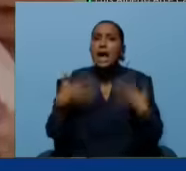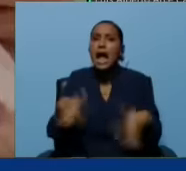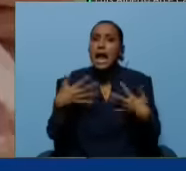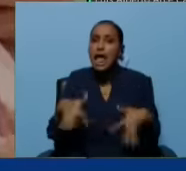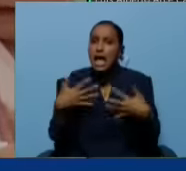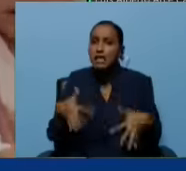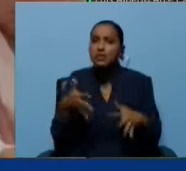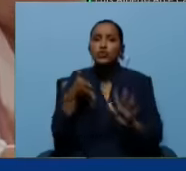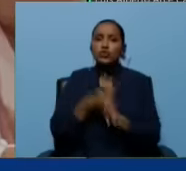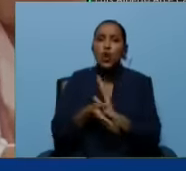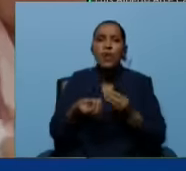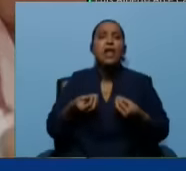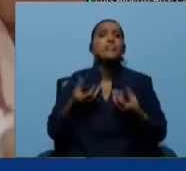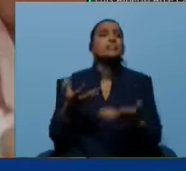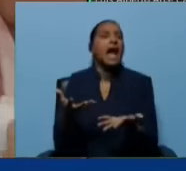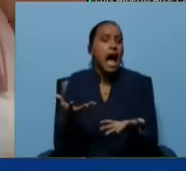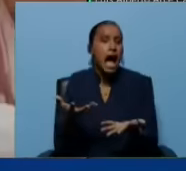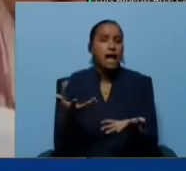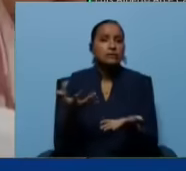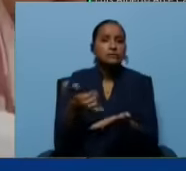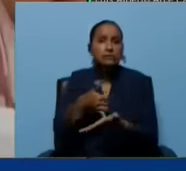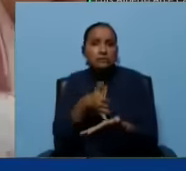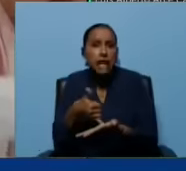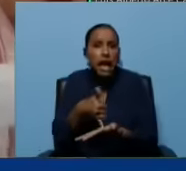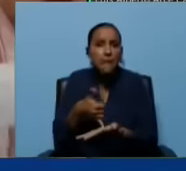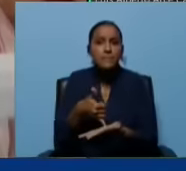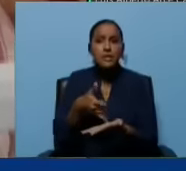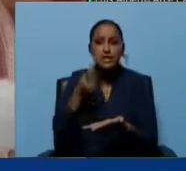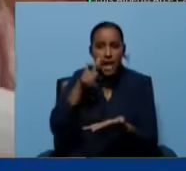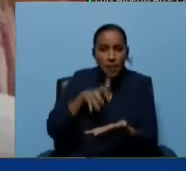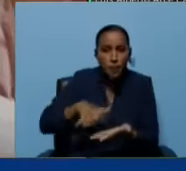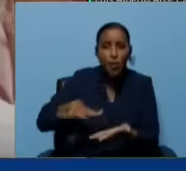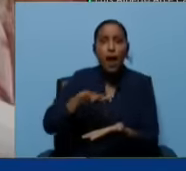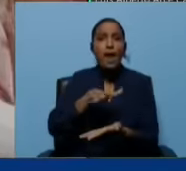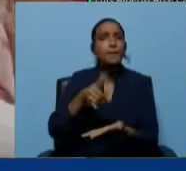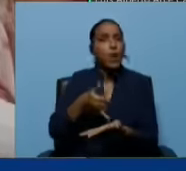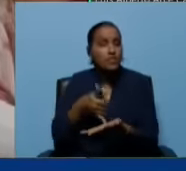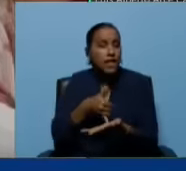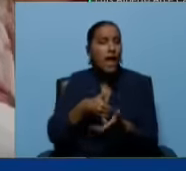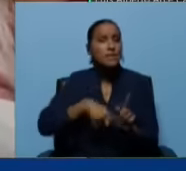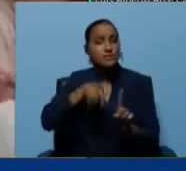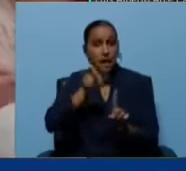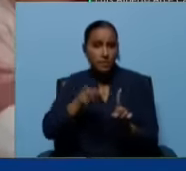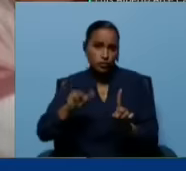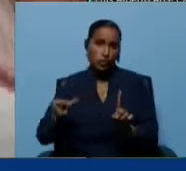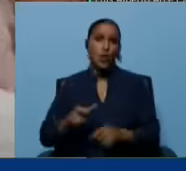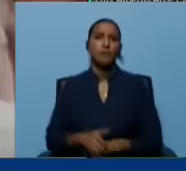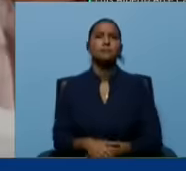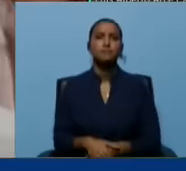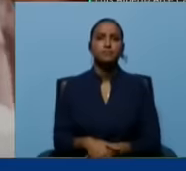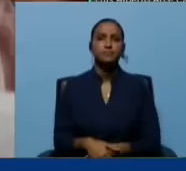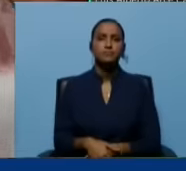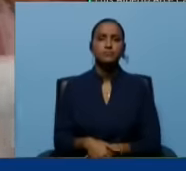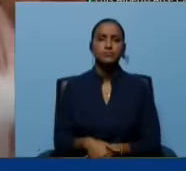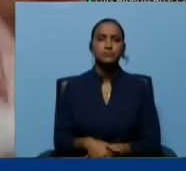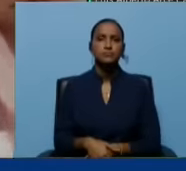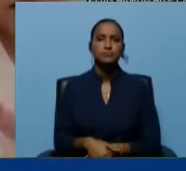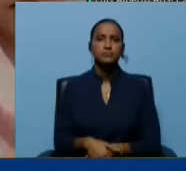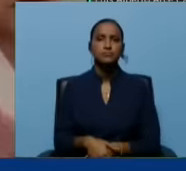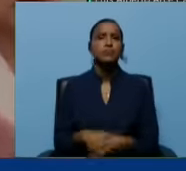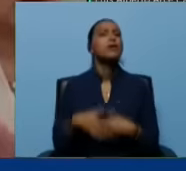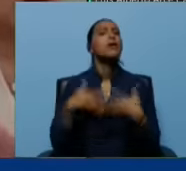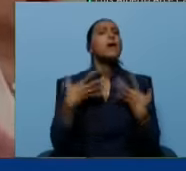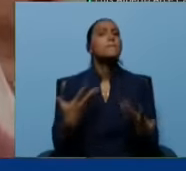estabilidad de su pueblo. Estas actividades se intensificaron en el marco de las